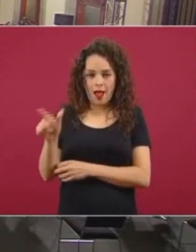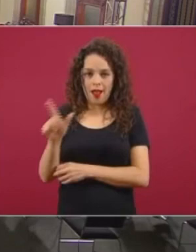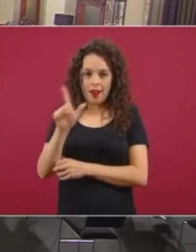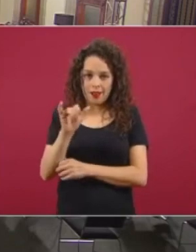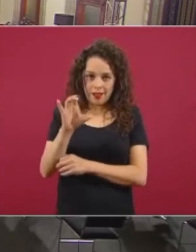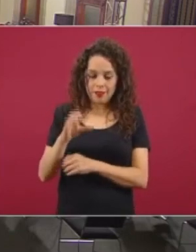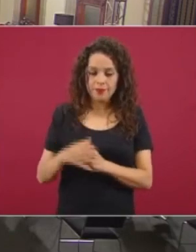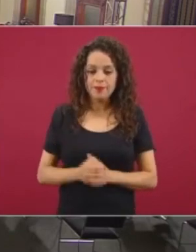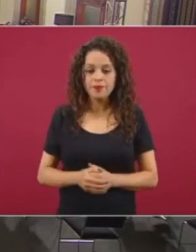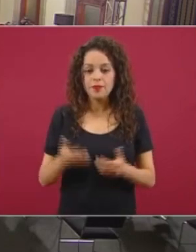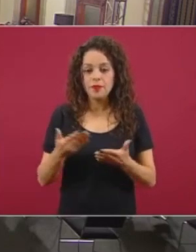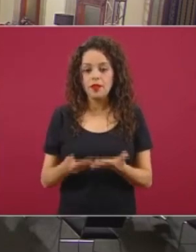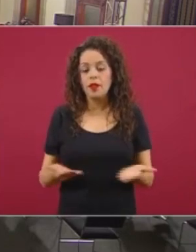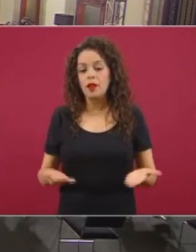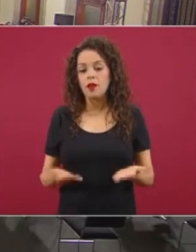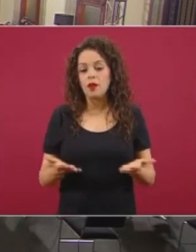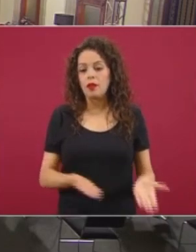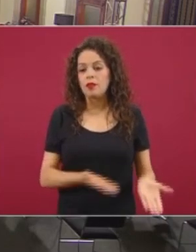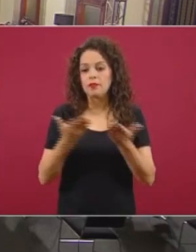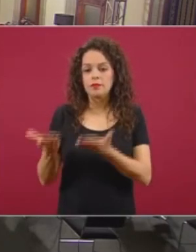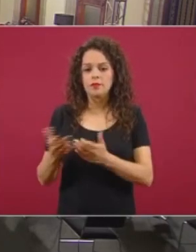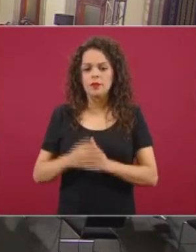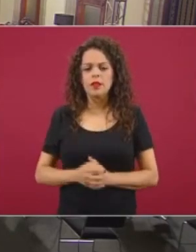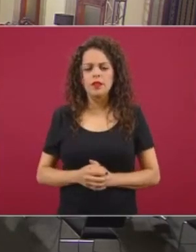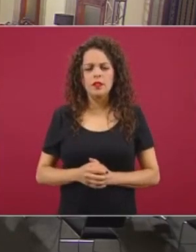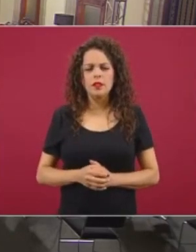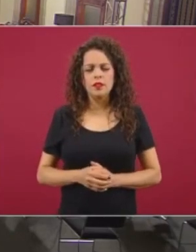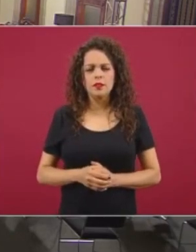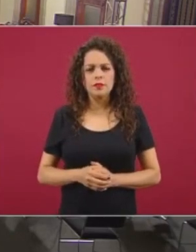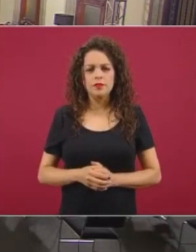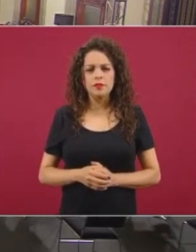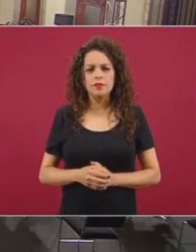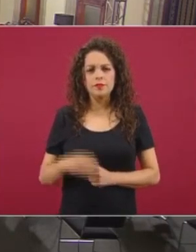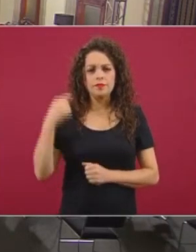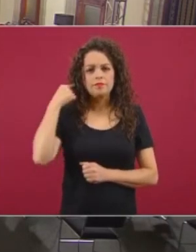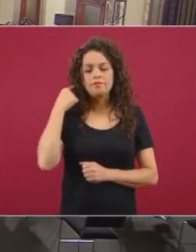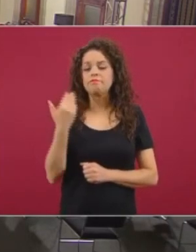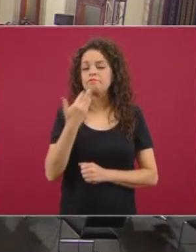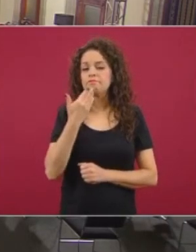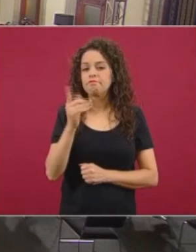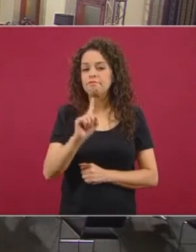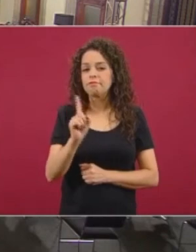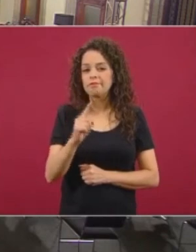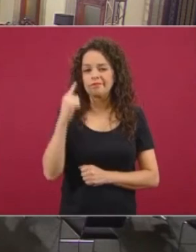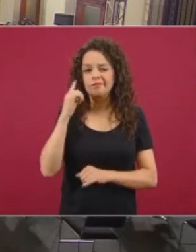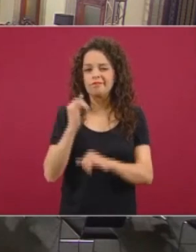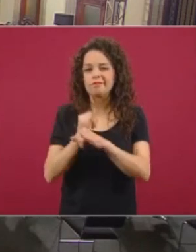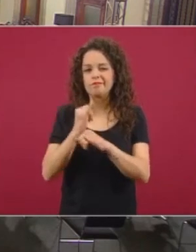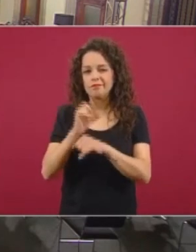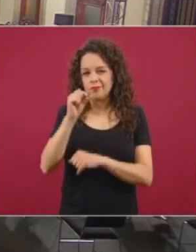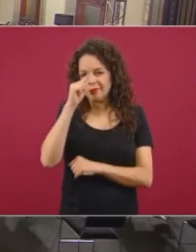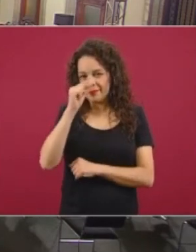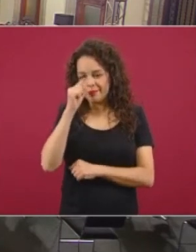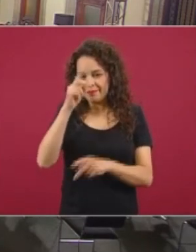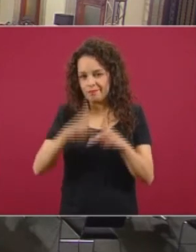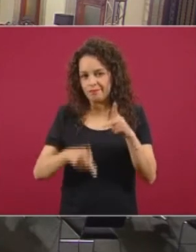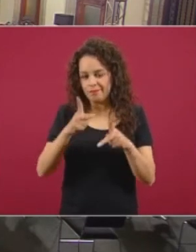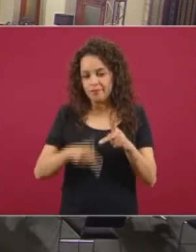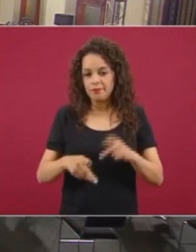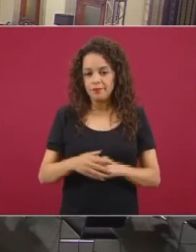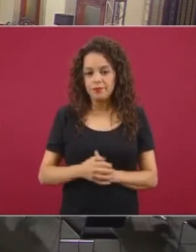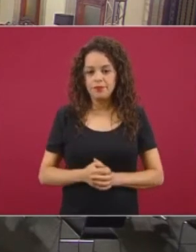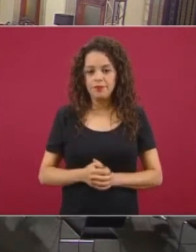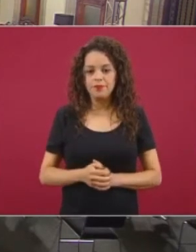la doctora Carla Berdichevsky con la perspectiva de la Secretaría de Salud. Muchas gracias, doctor López-Gatell.